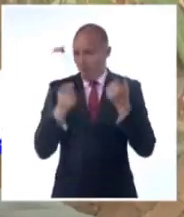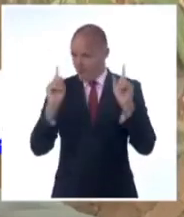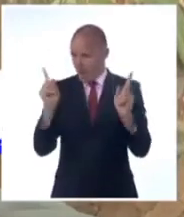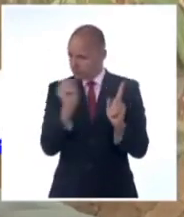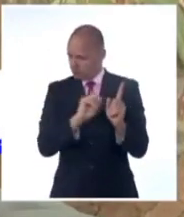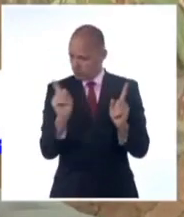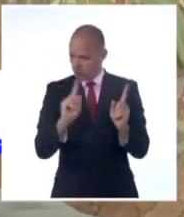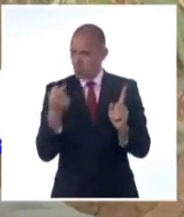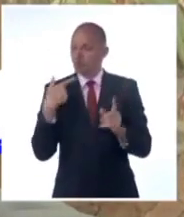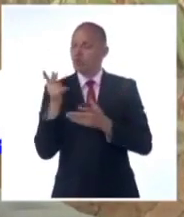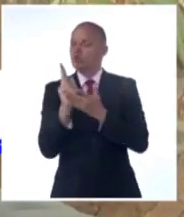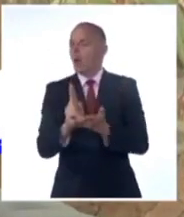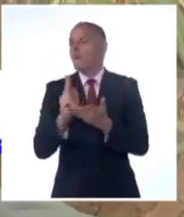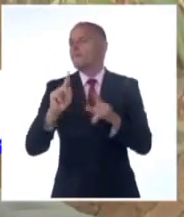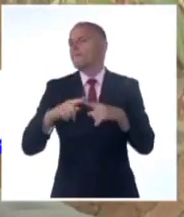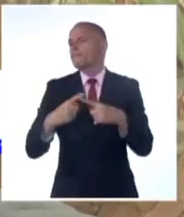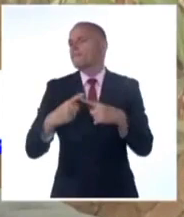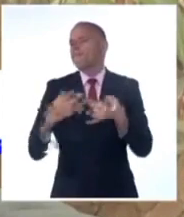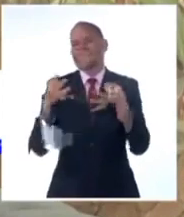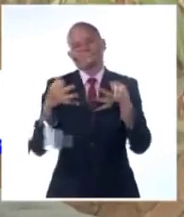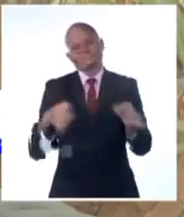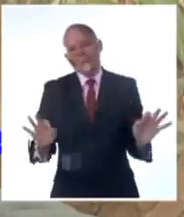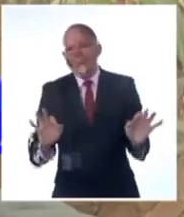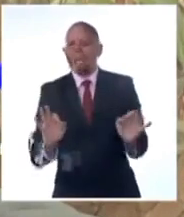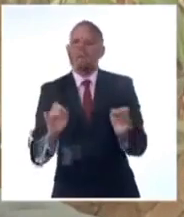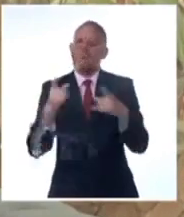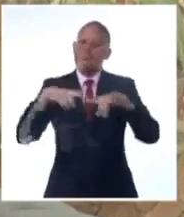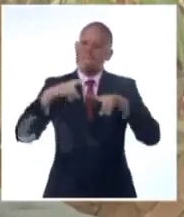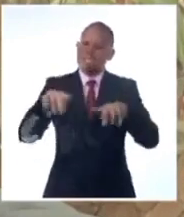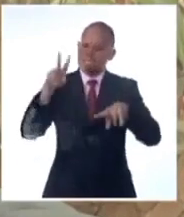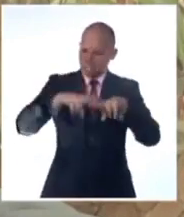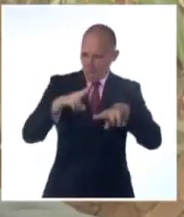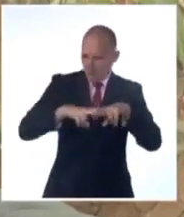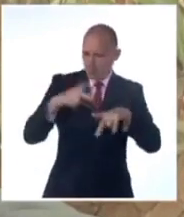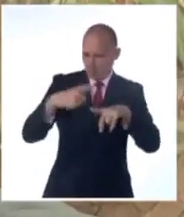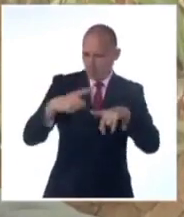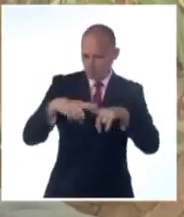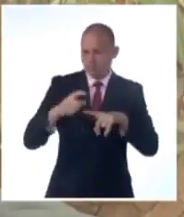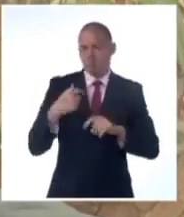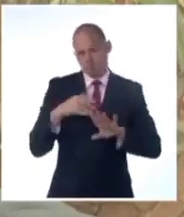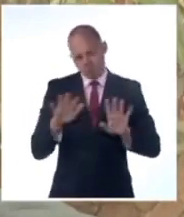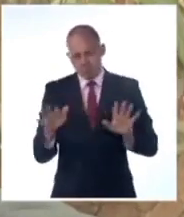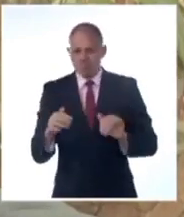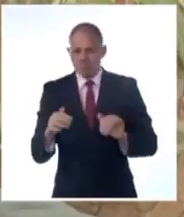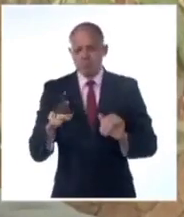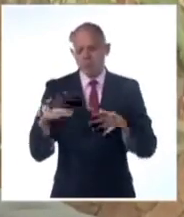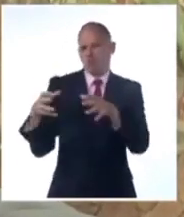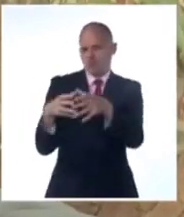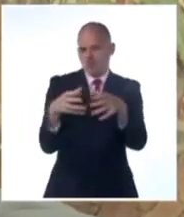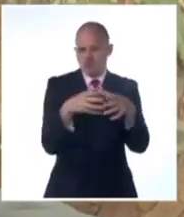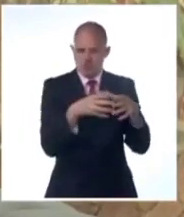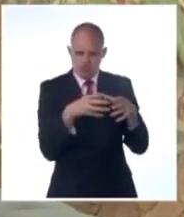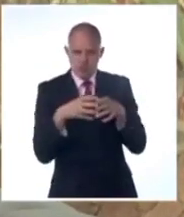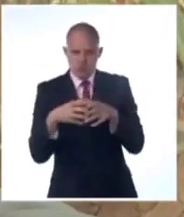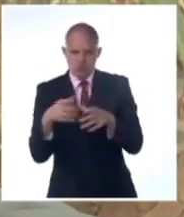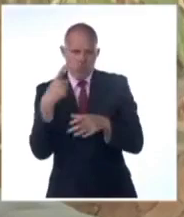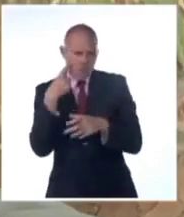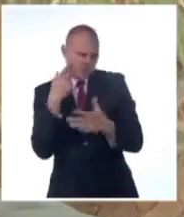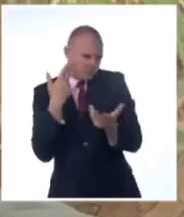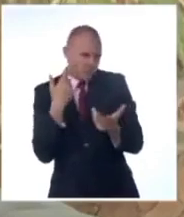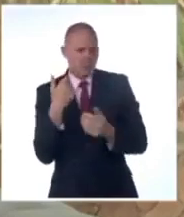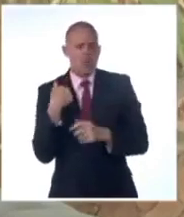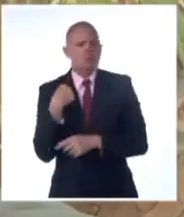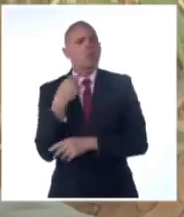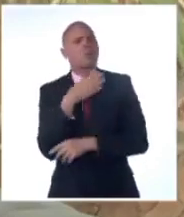yo he tenido la oportunidad durante mi estancia de reunirme con diferentes grupos de la ciudad cubana y